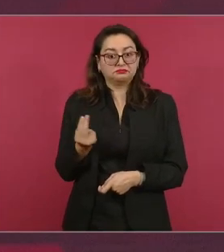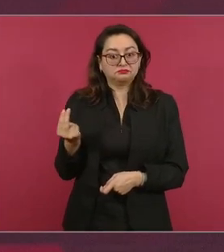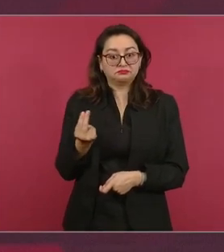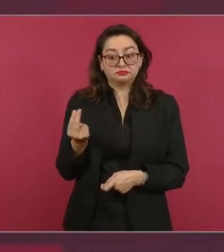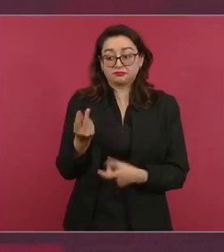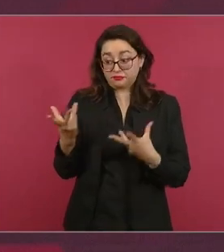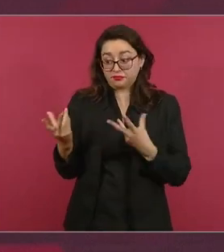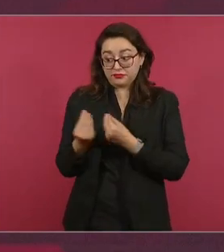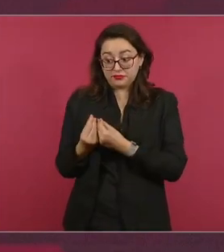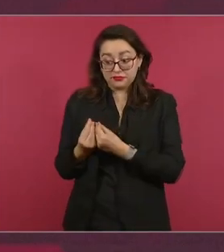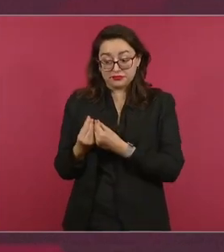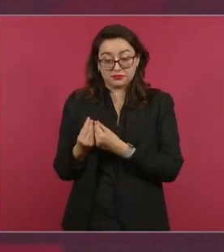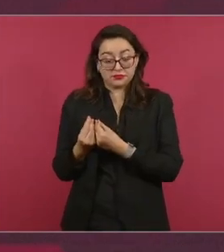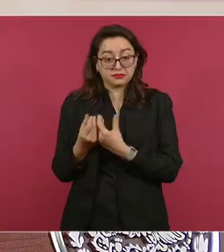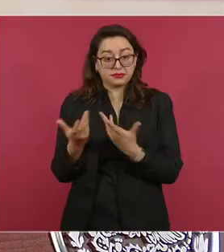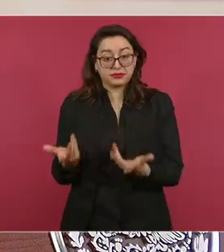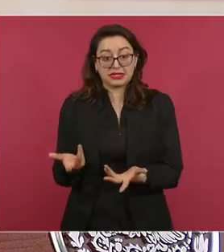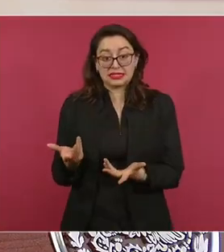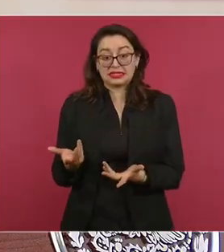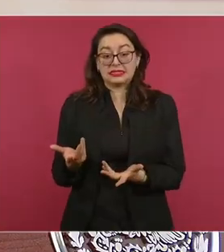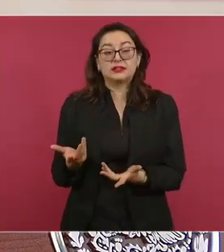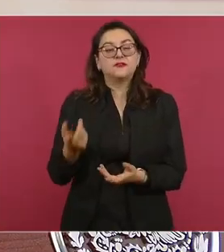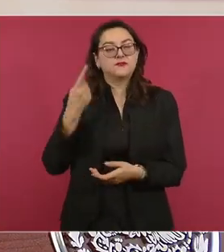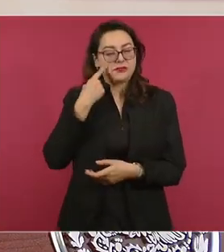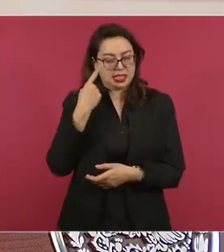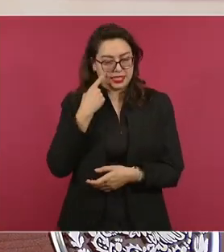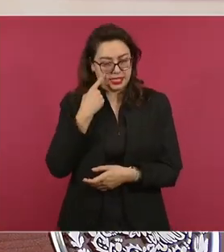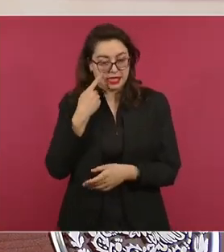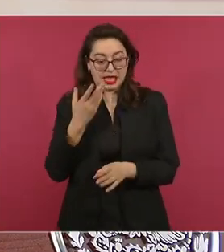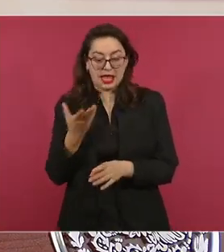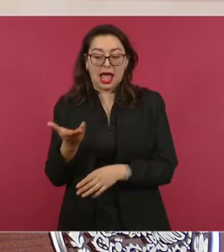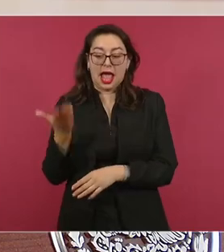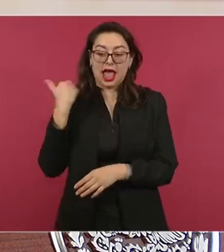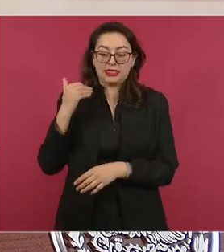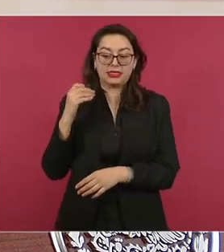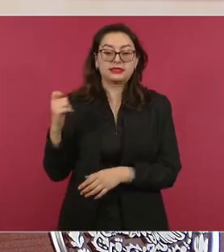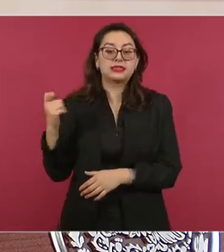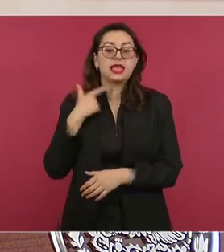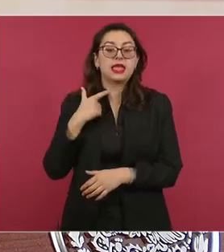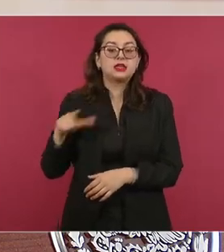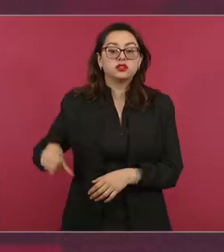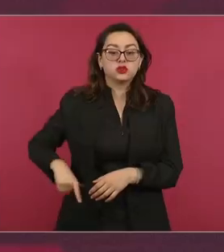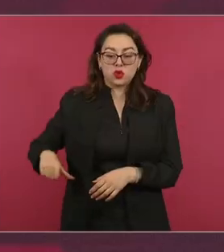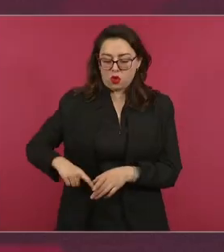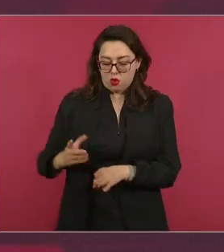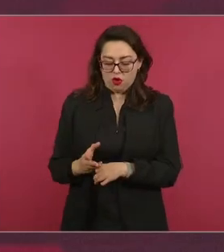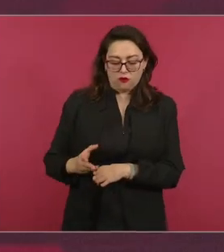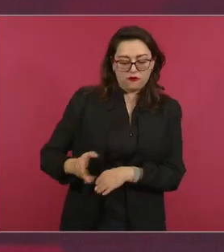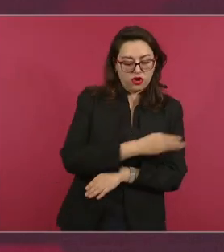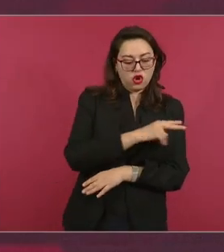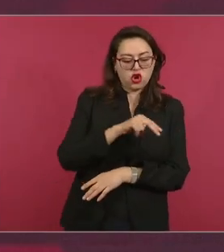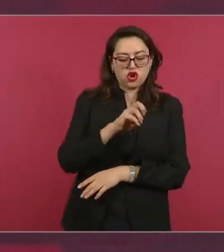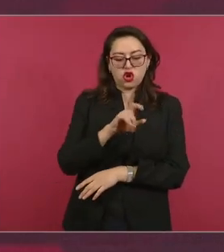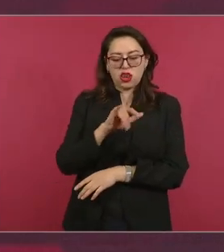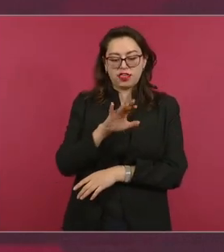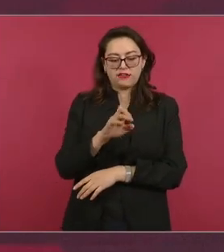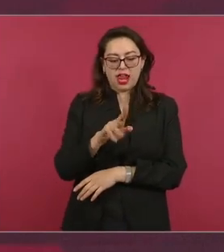que ya estaba… El plan de los neoliberales corruptos era